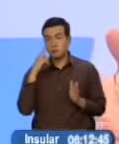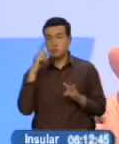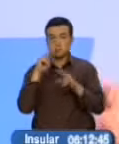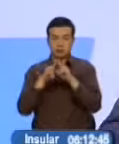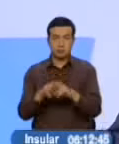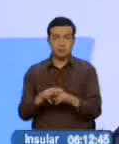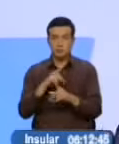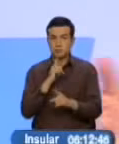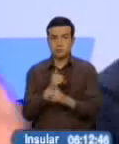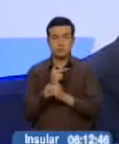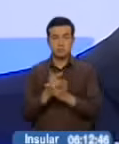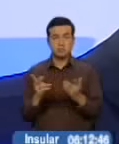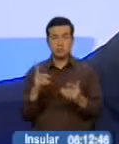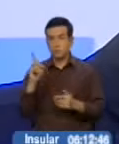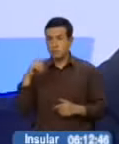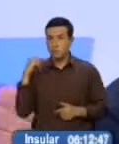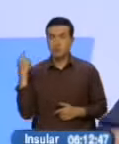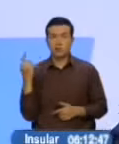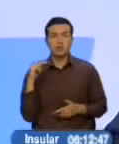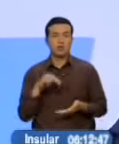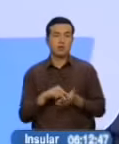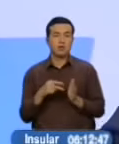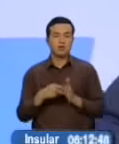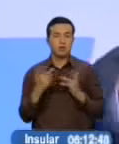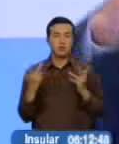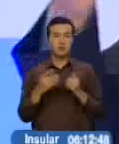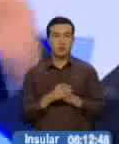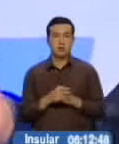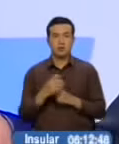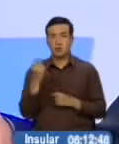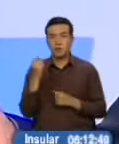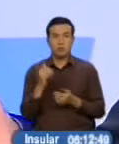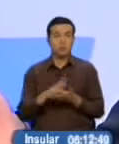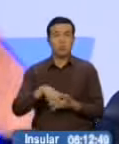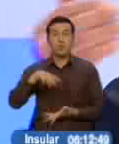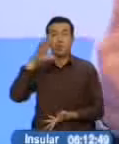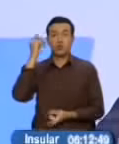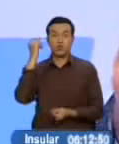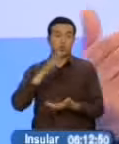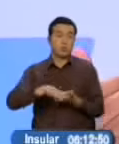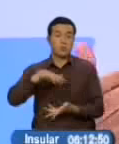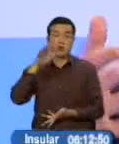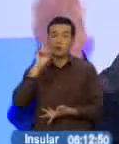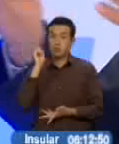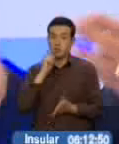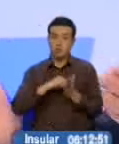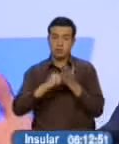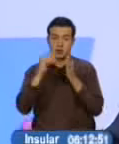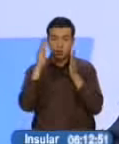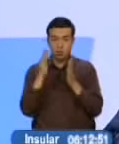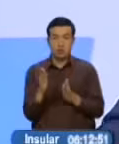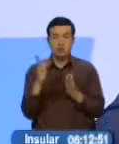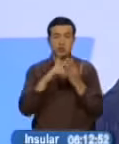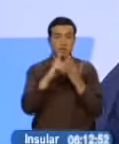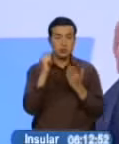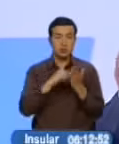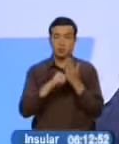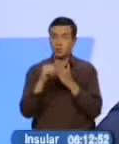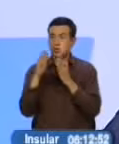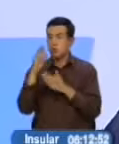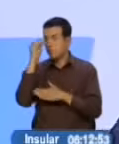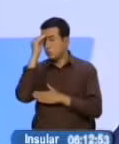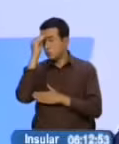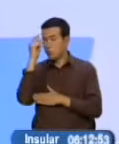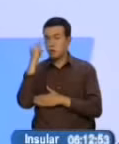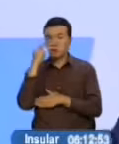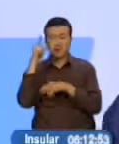revisa. Y efectivamente, nosotros no es que tengamos recursos ilimitados. Los ministros, el ministro de Finanzas, tiene que